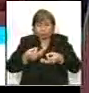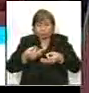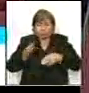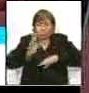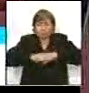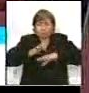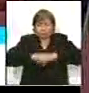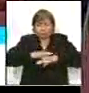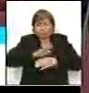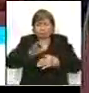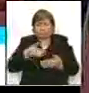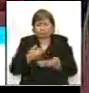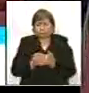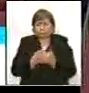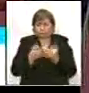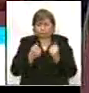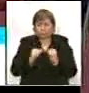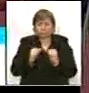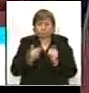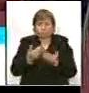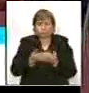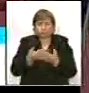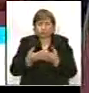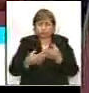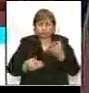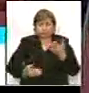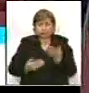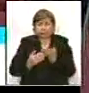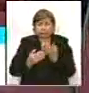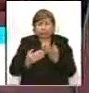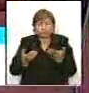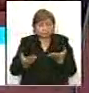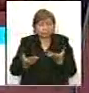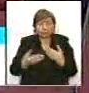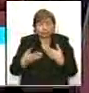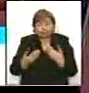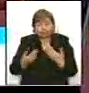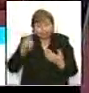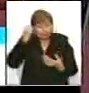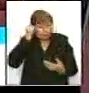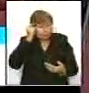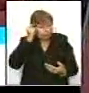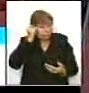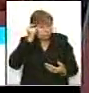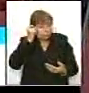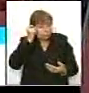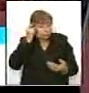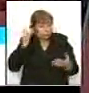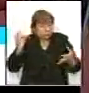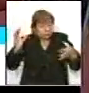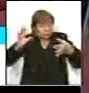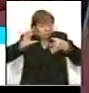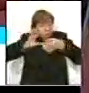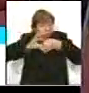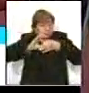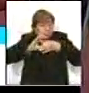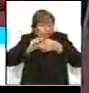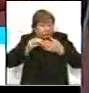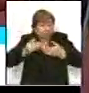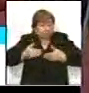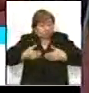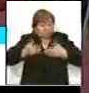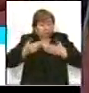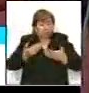todo, después de haber adoptado la medida que hemos adoptado, en el sentido de que una alianza ganadora tiene que mantenerse en el